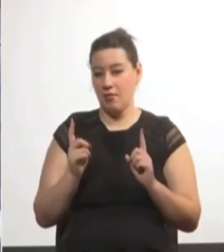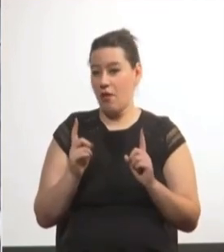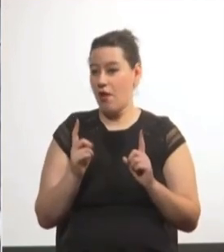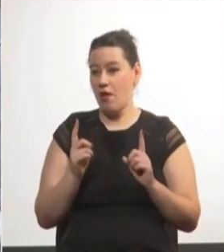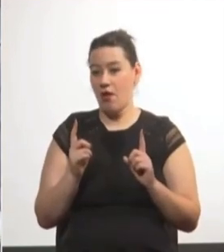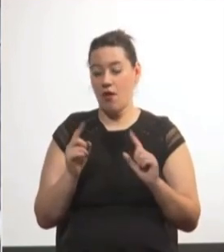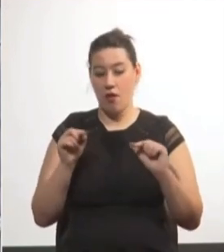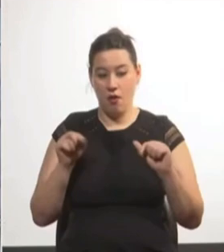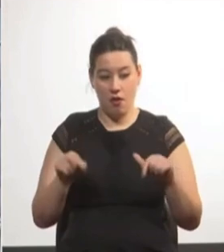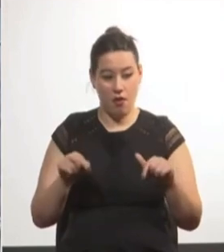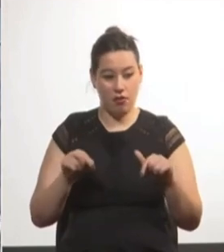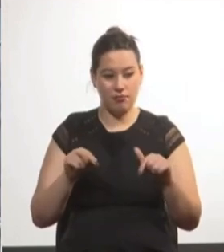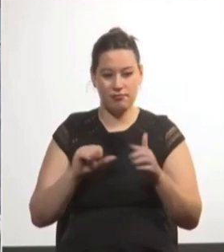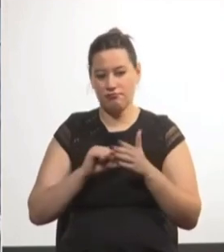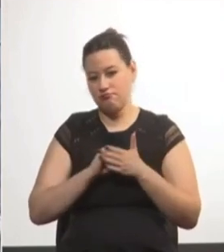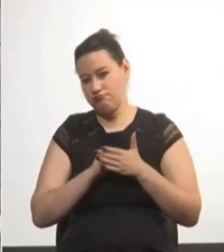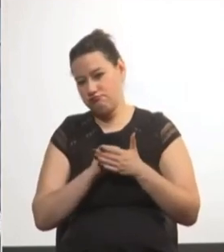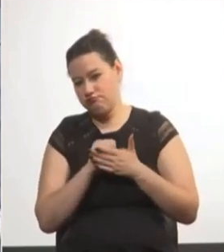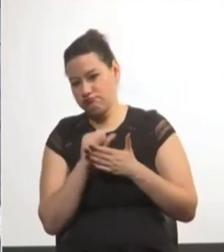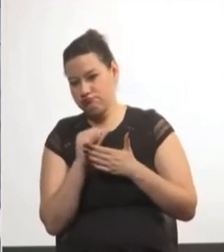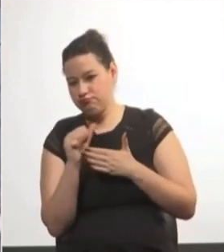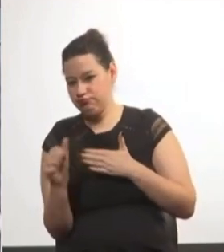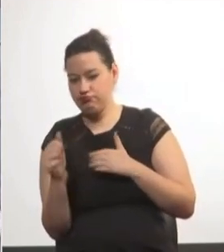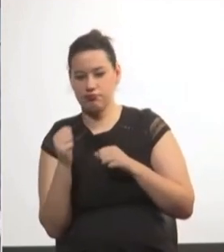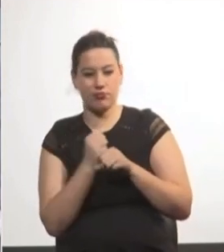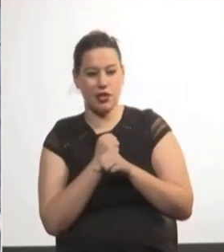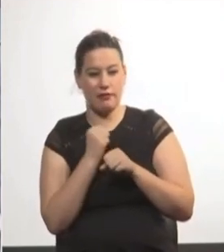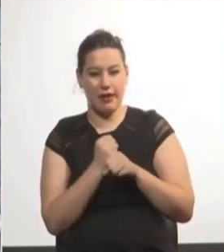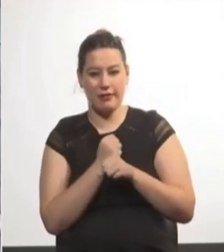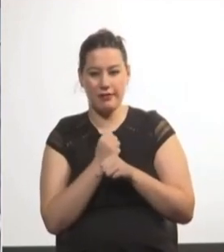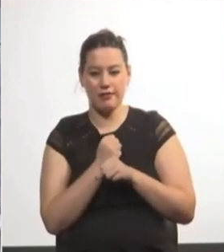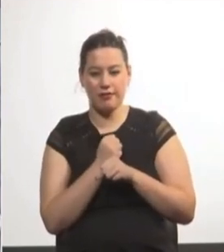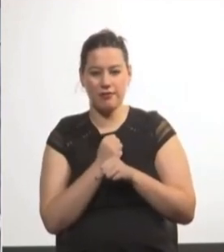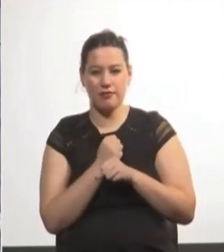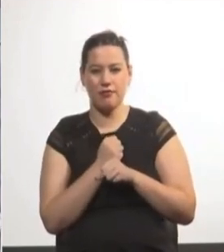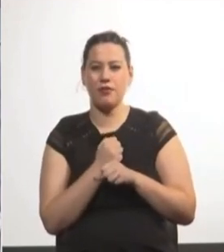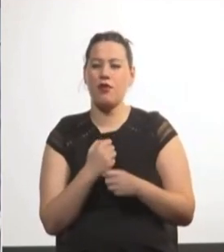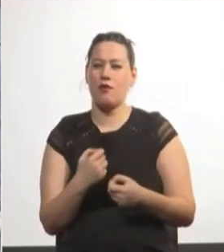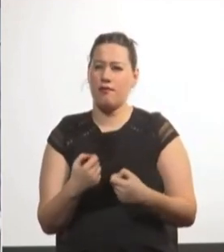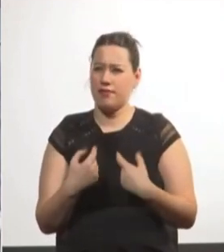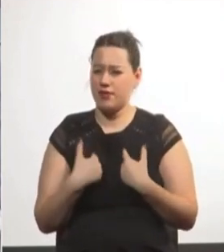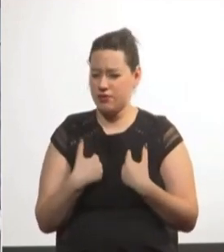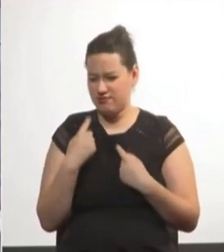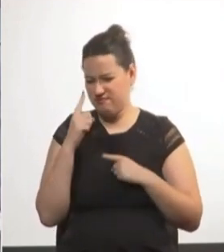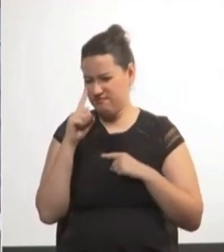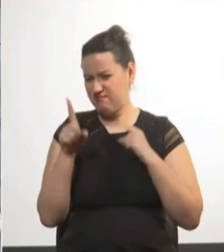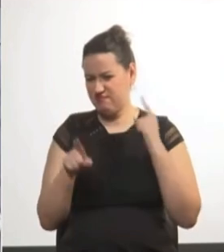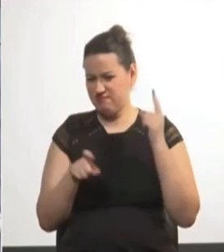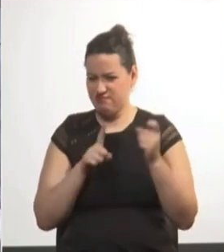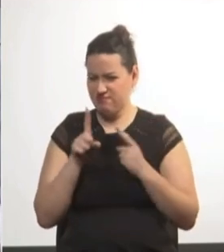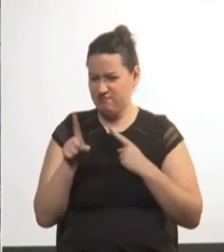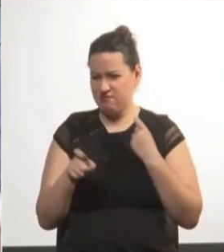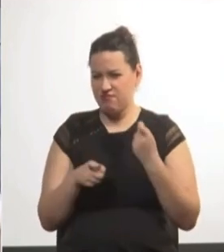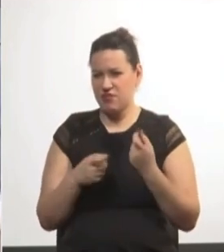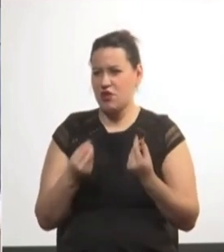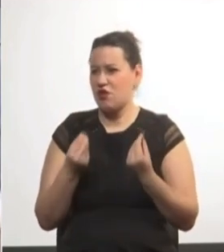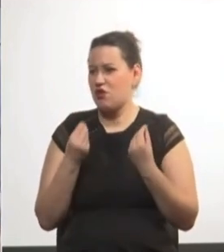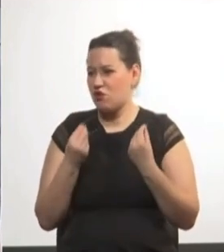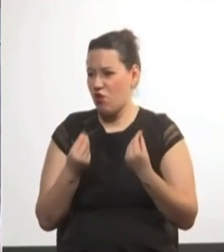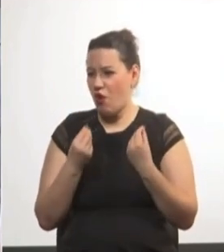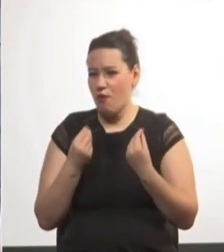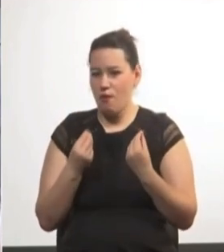transcurrido hoy y otras veces, yo me hago muchas preguntas de cómo pararme